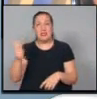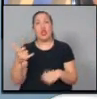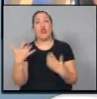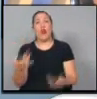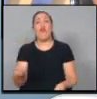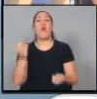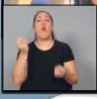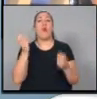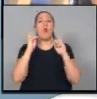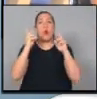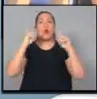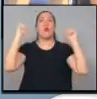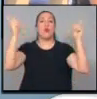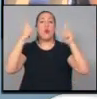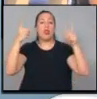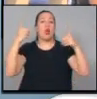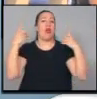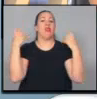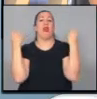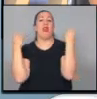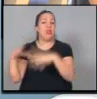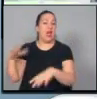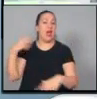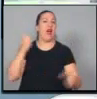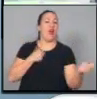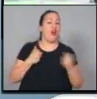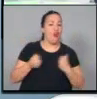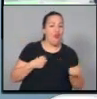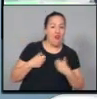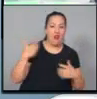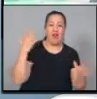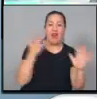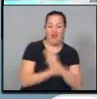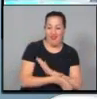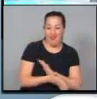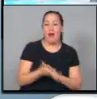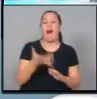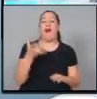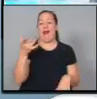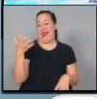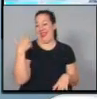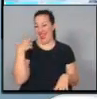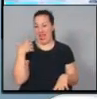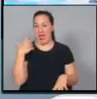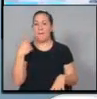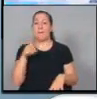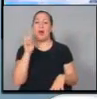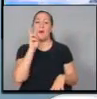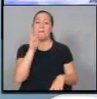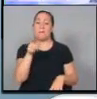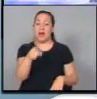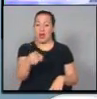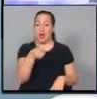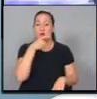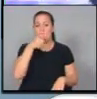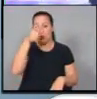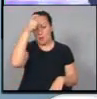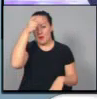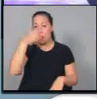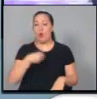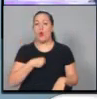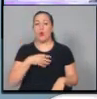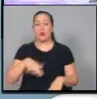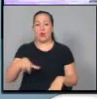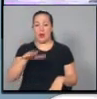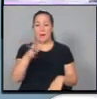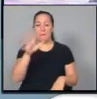suena la sirena vos salgas corriendo? No es fácil. Claro, no es fácil. Bueno, esto en general, pero mira en particular lo que pasó allí con estos bomberos voluntarios en